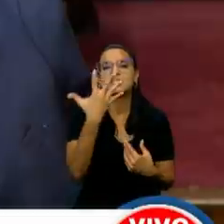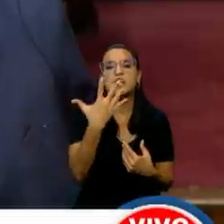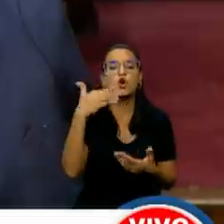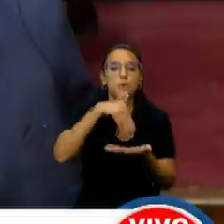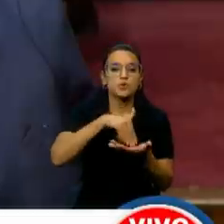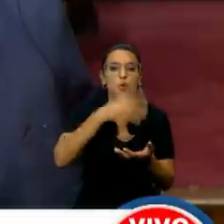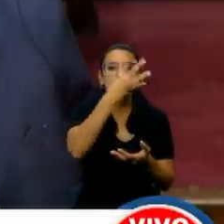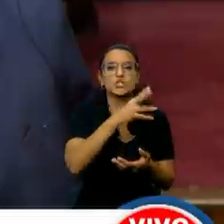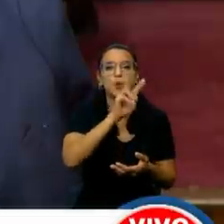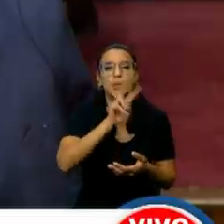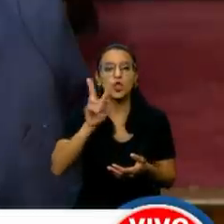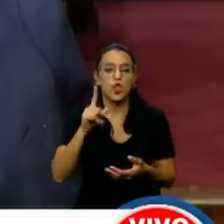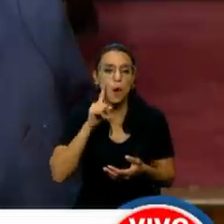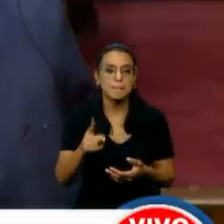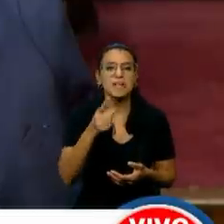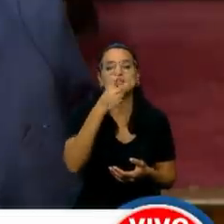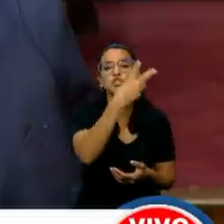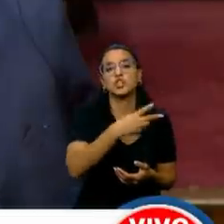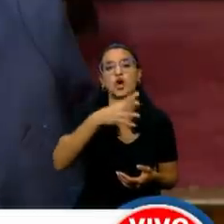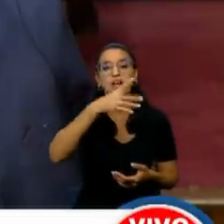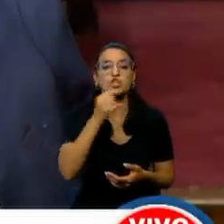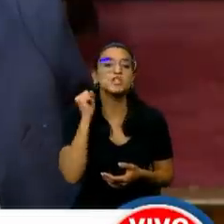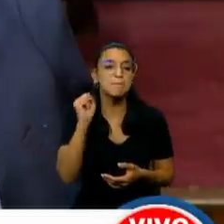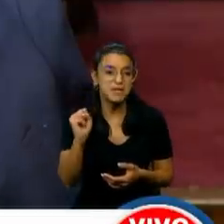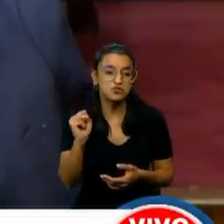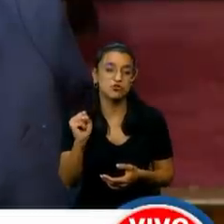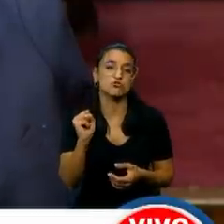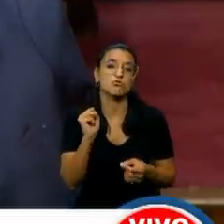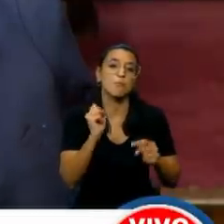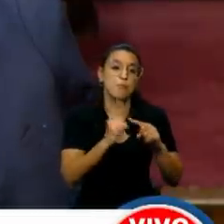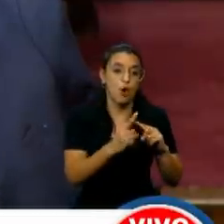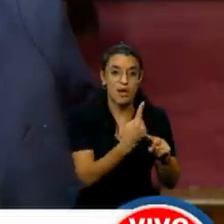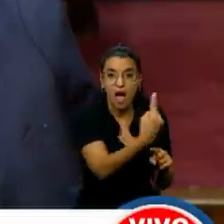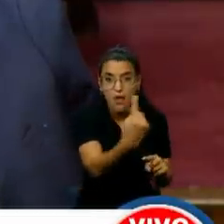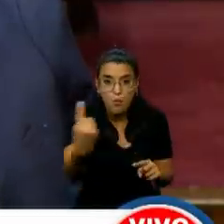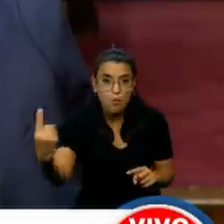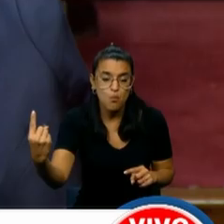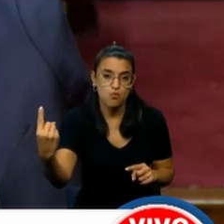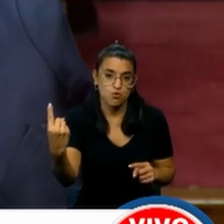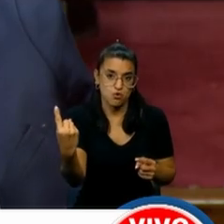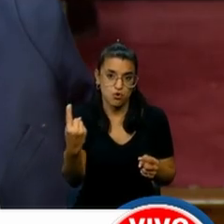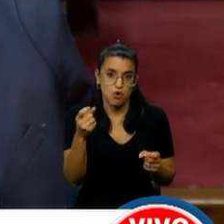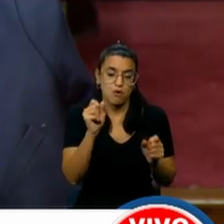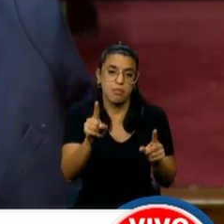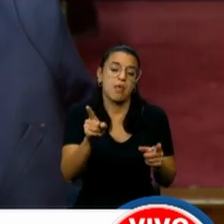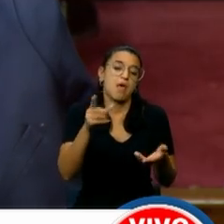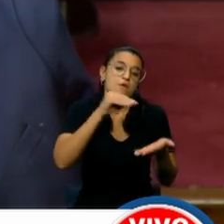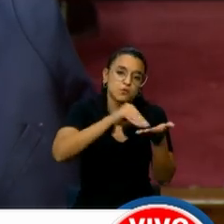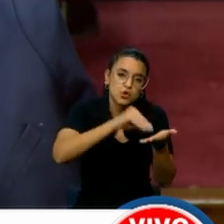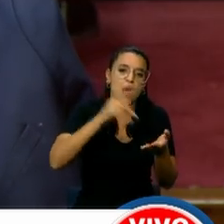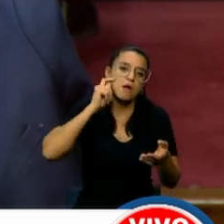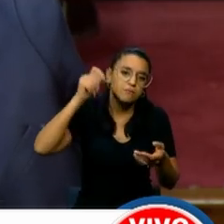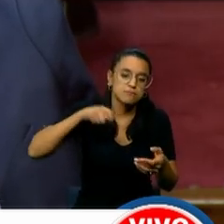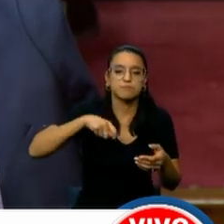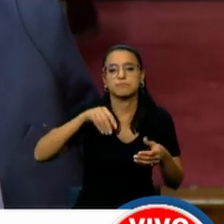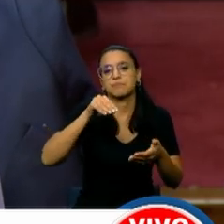422 mil 214 pesos por cada uno de esos magistrados funcionarios